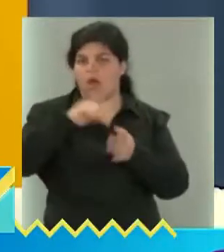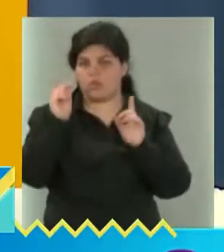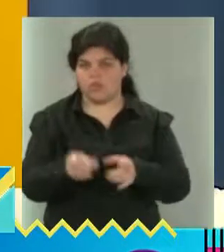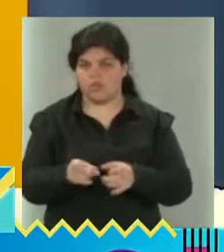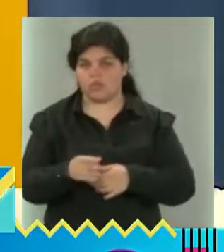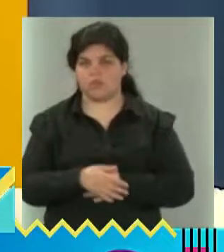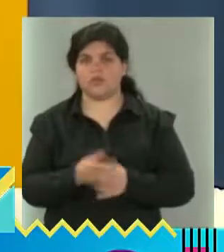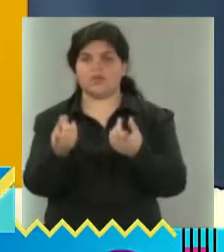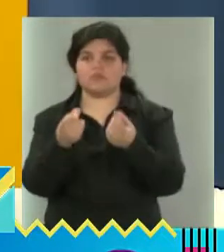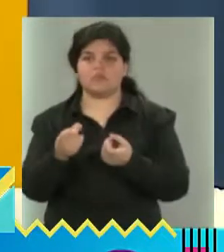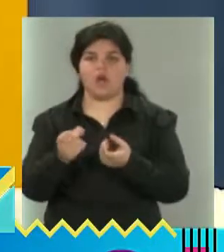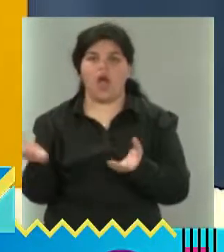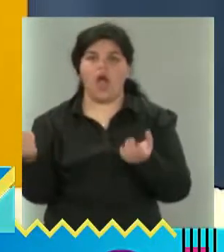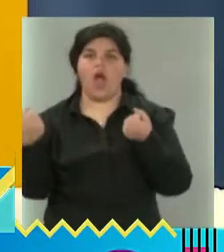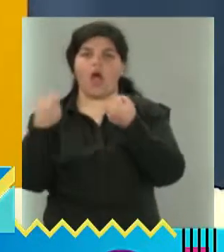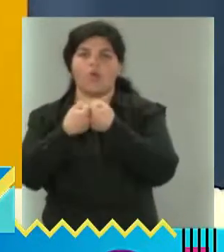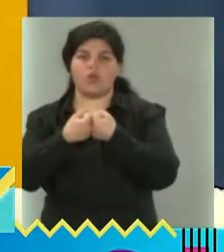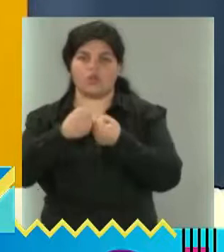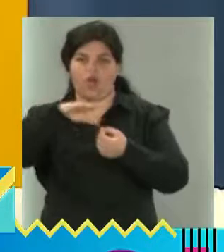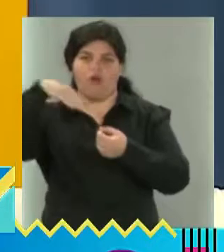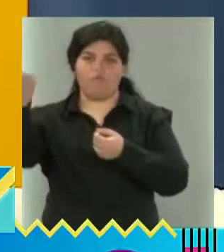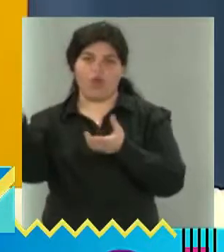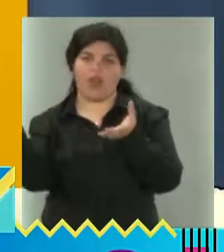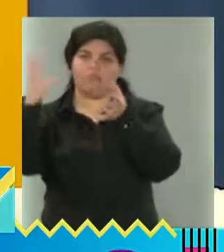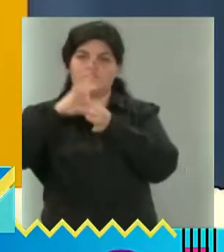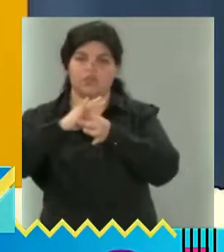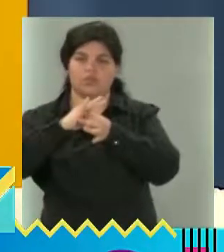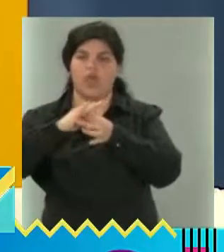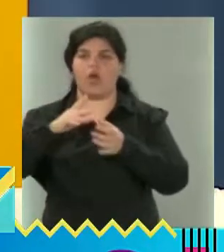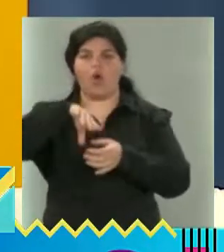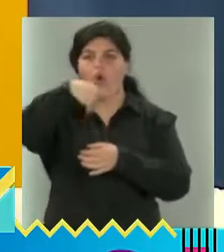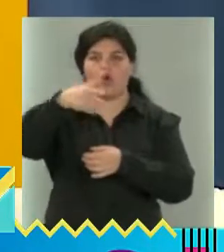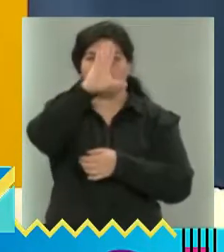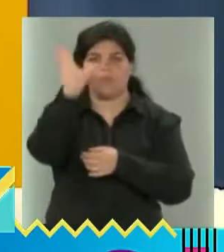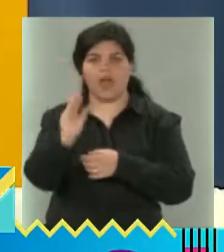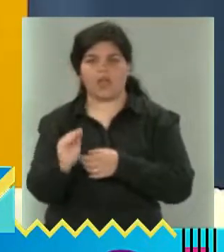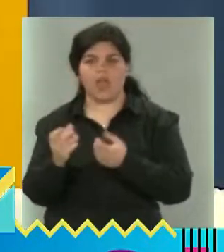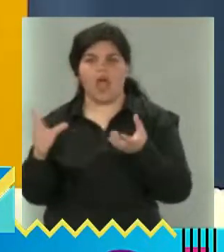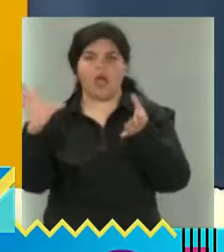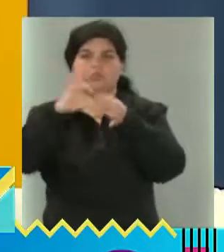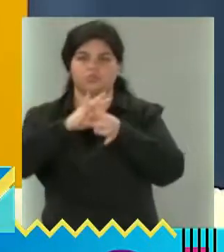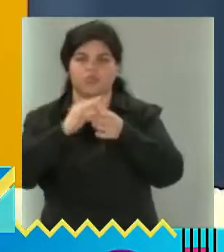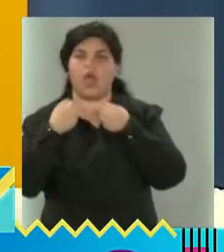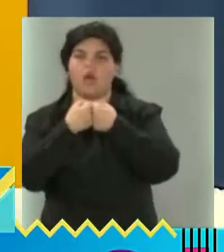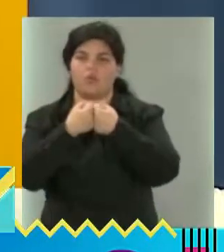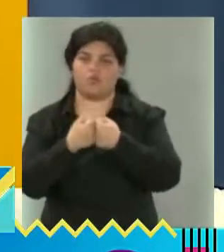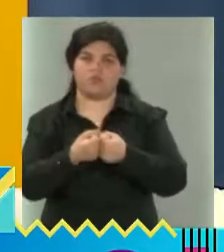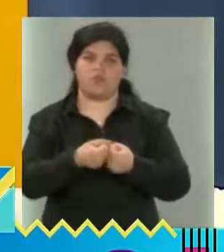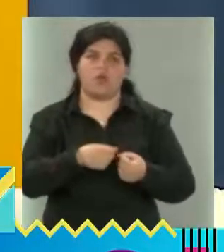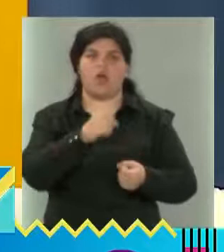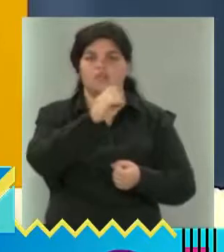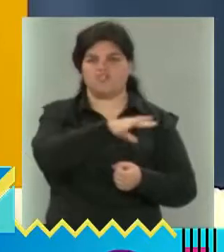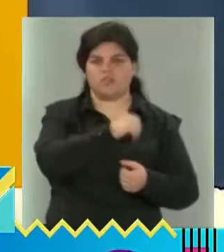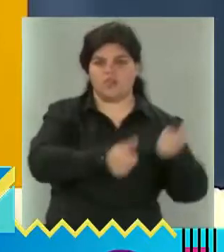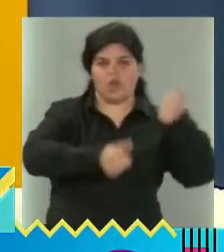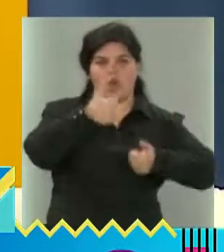alianzas internacionales, en los acuerdos de comercio con otros países, ya que ahí estamos en una desventaja muy fuerte con Chile, con nuestros vecinos,